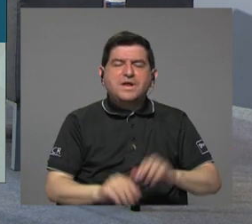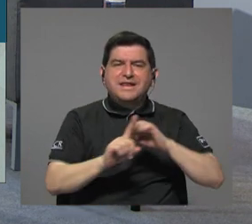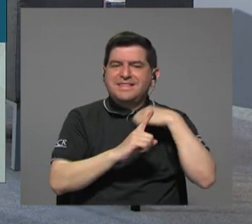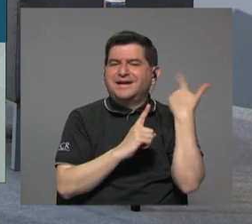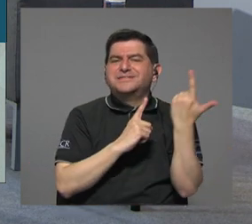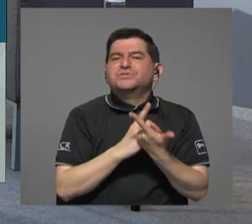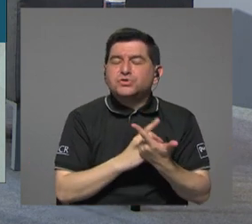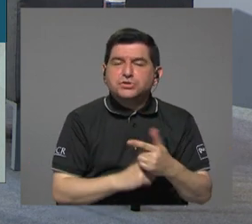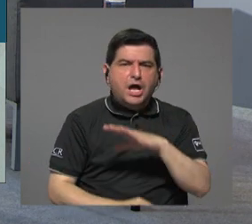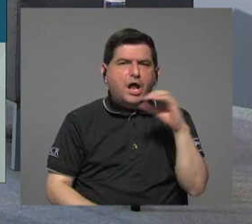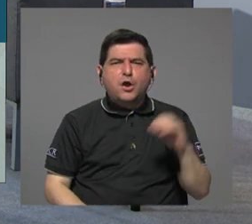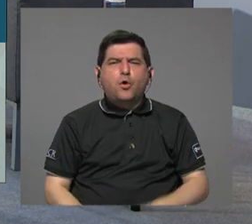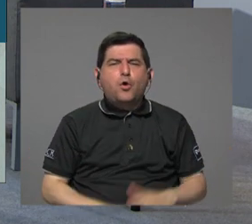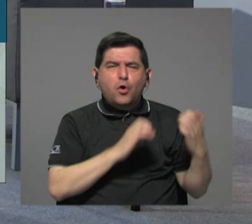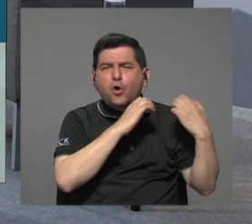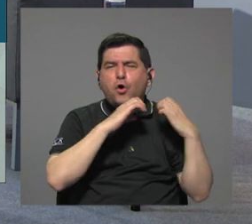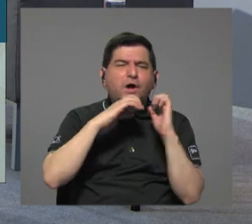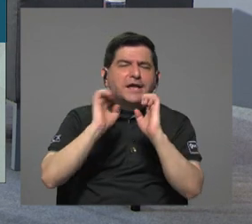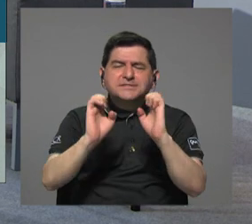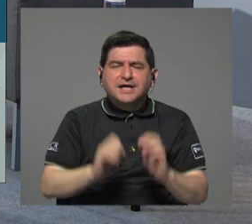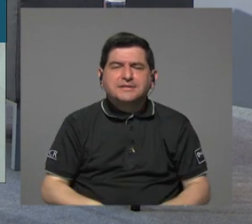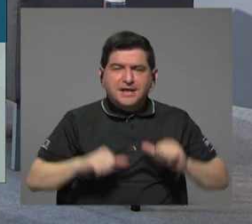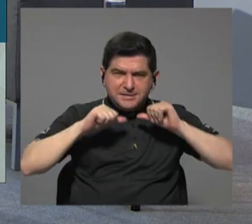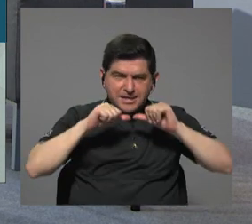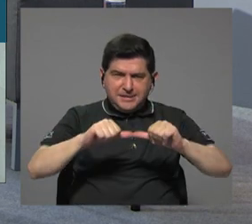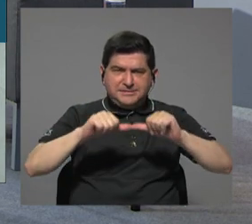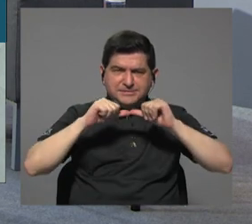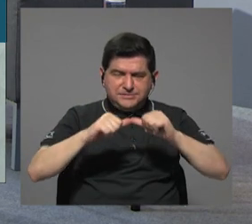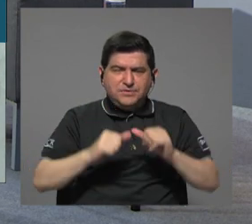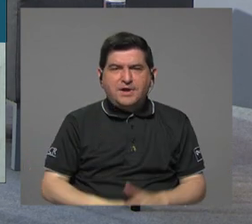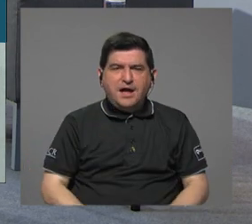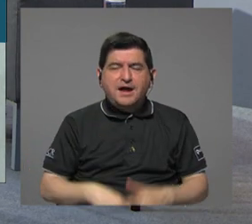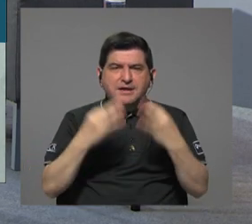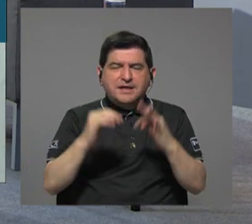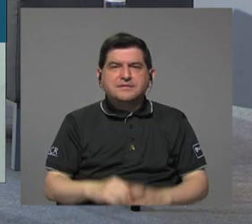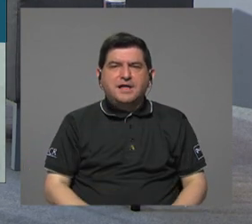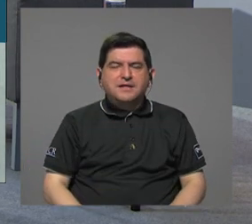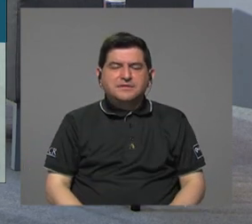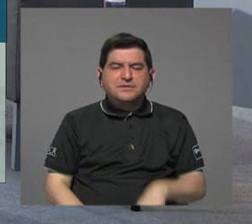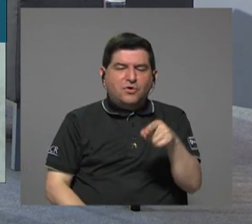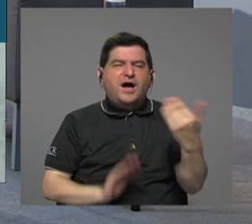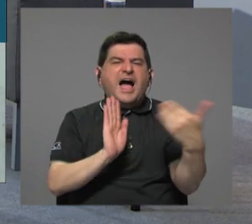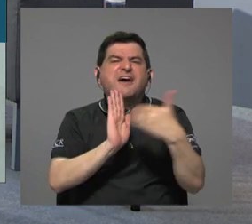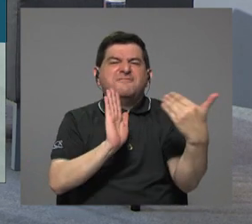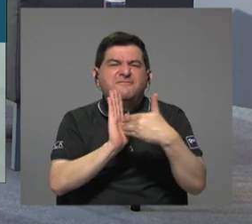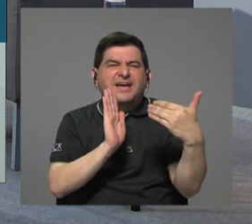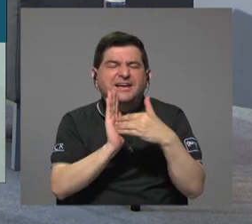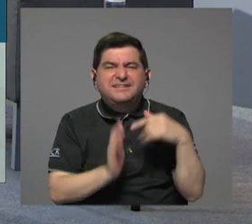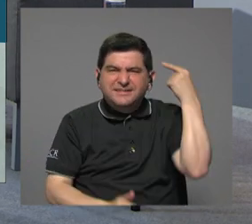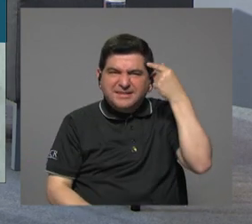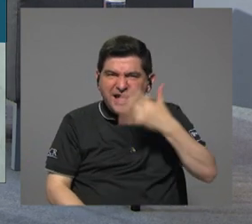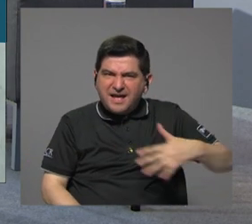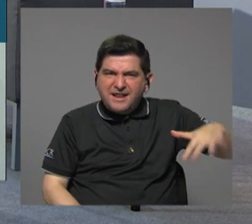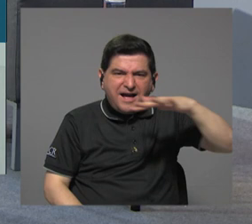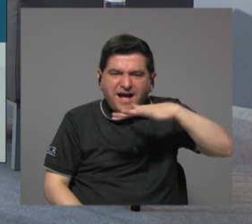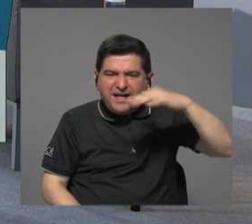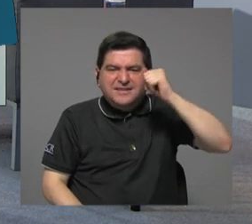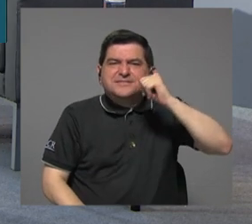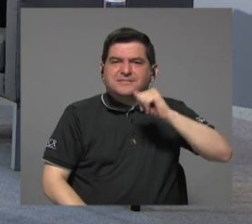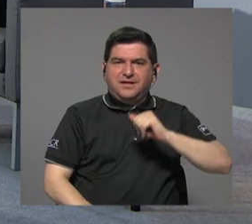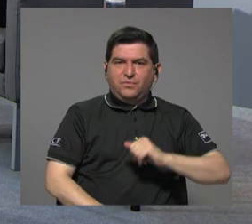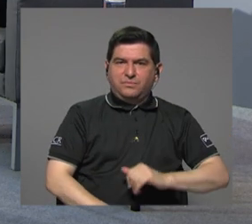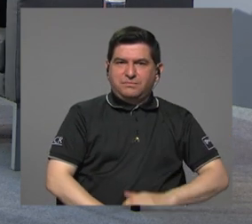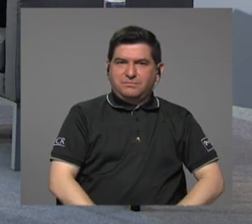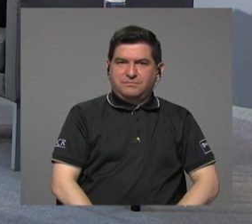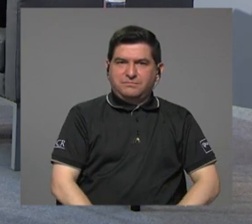social o será una estrategia más para continuar mirando al estado mirando perdón continuar minando al